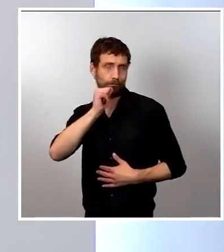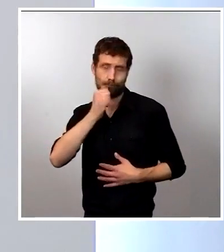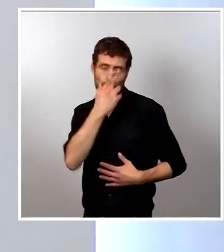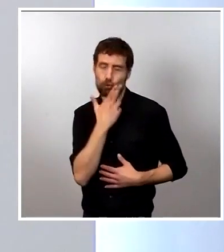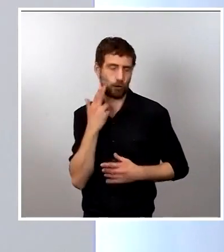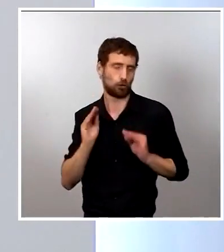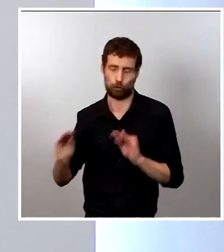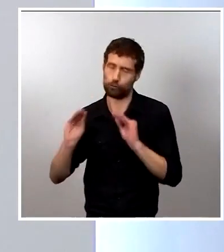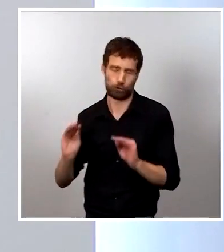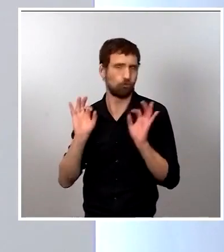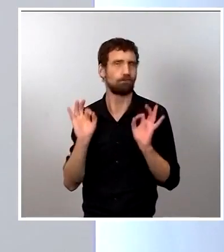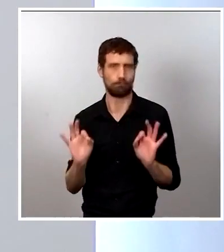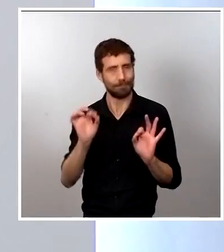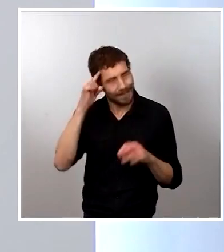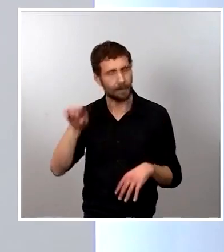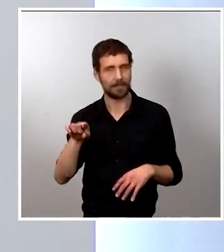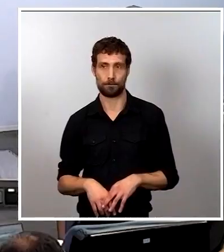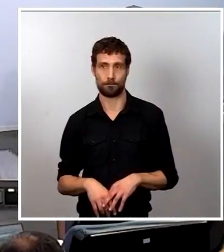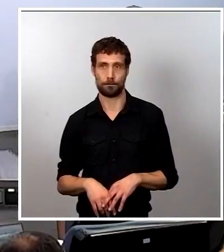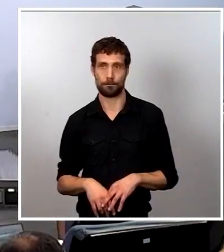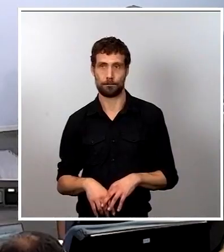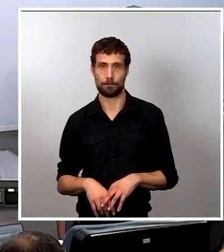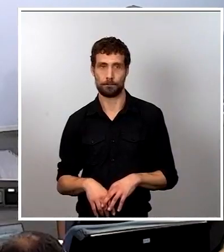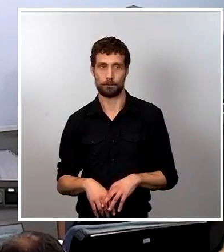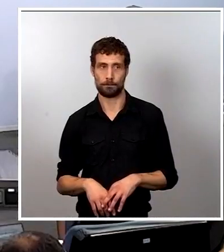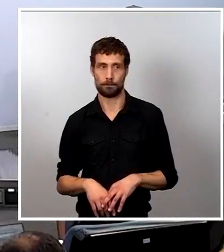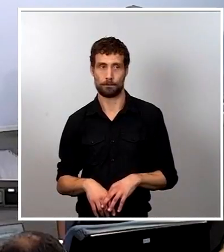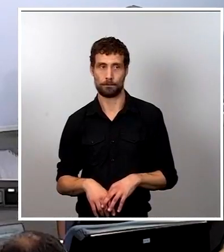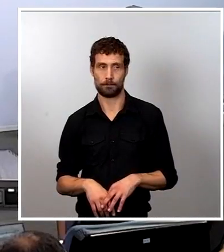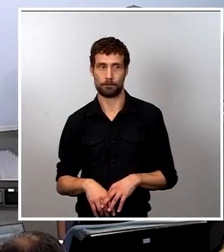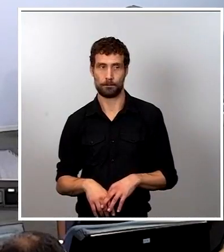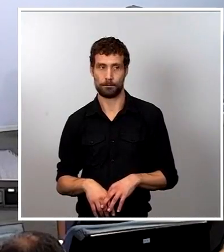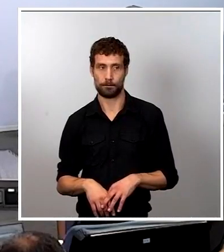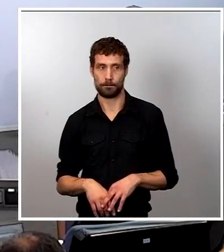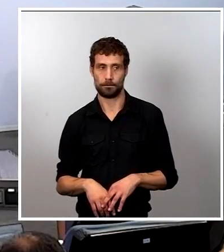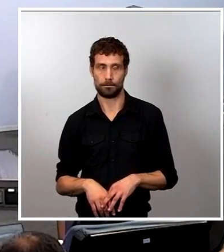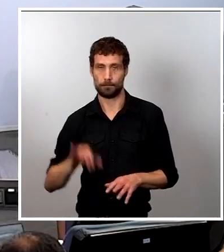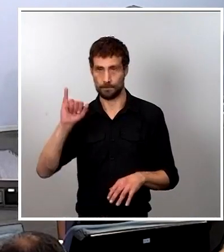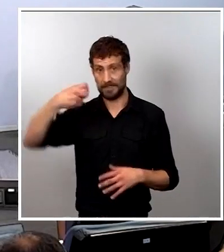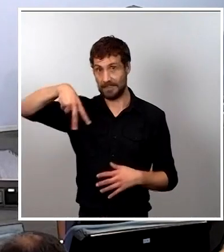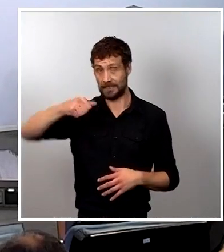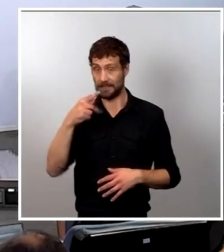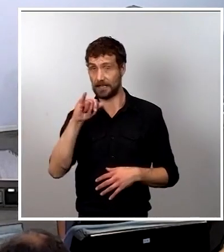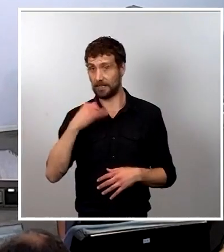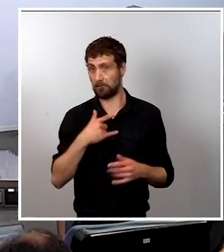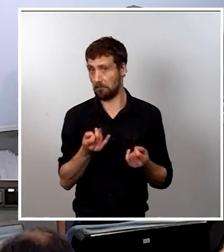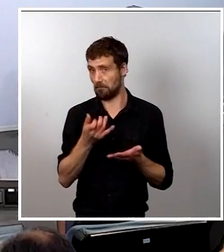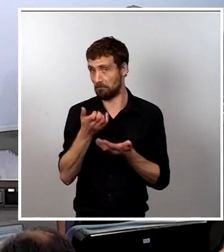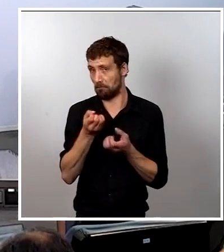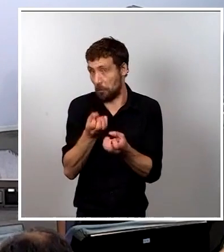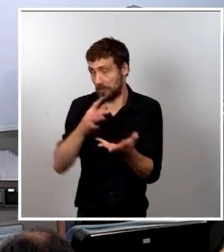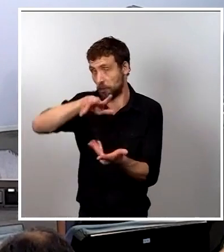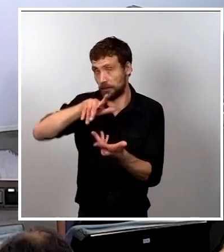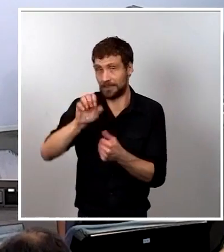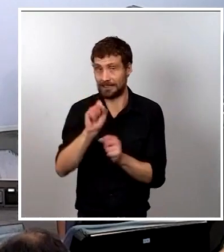vías de encuentro y convivencia en el ámbito universitario. Además, este martes se ha aprobado la nueva Ley de FP que busca reducir el paro juvenil,